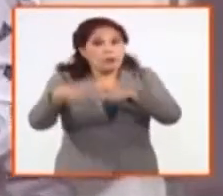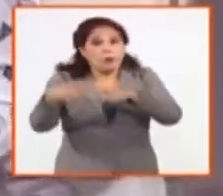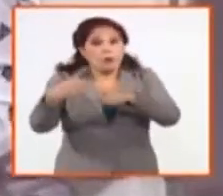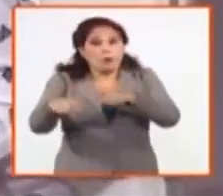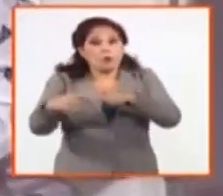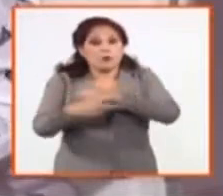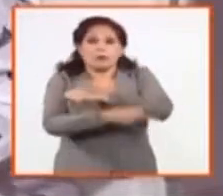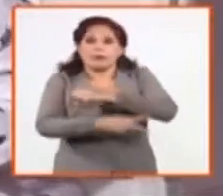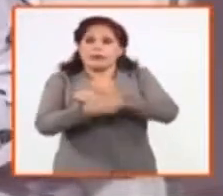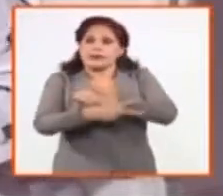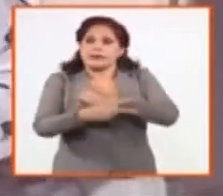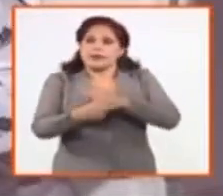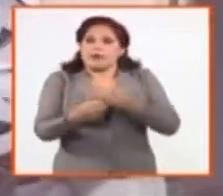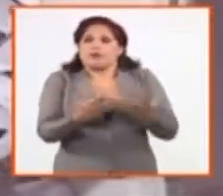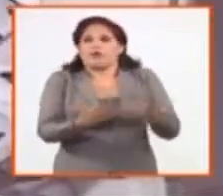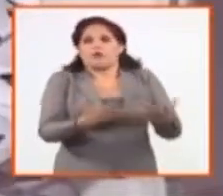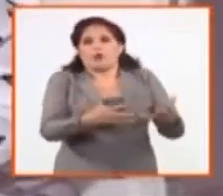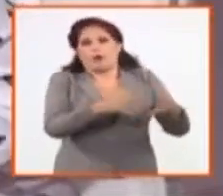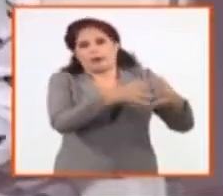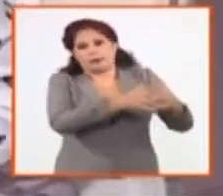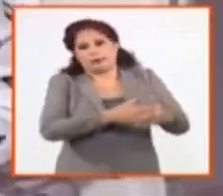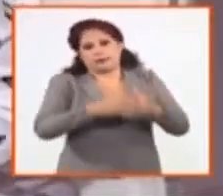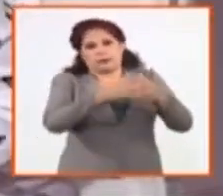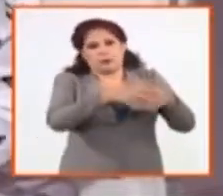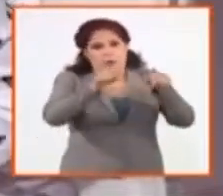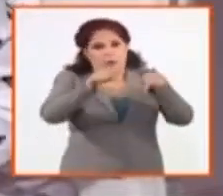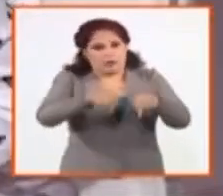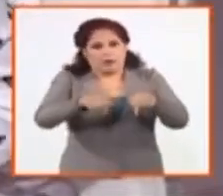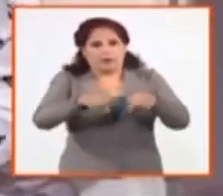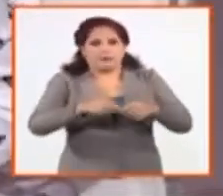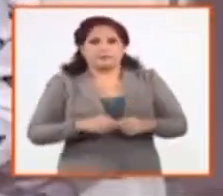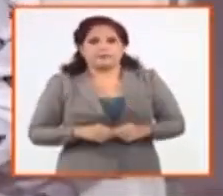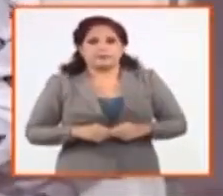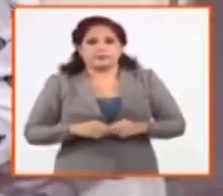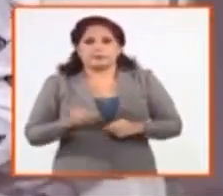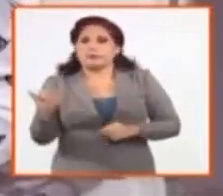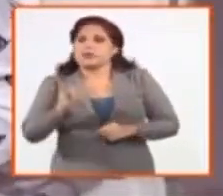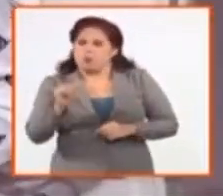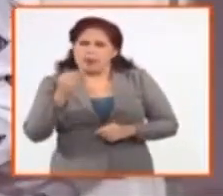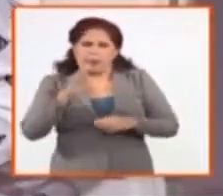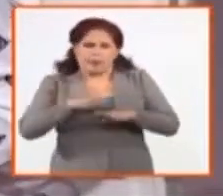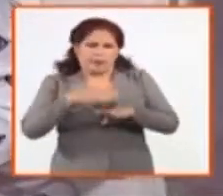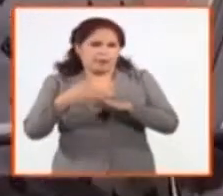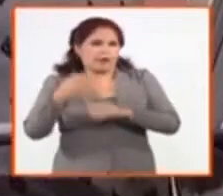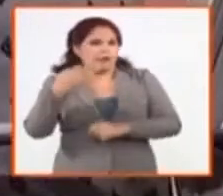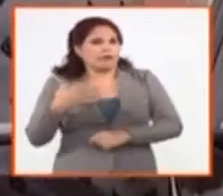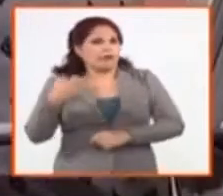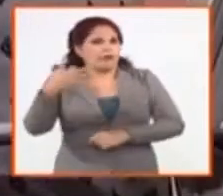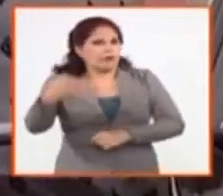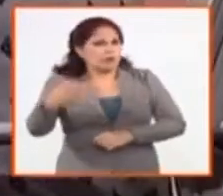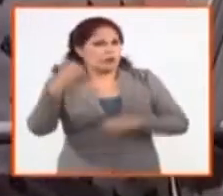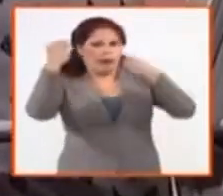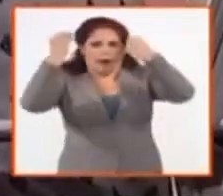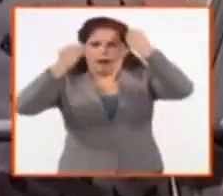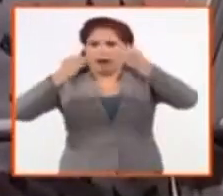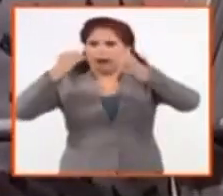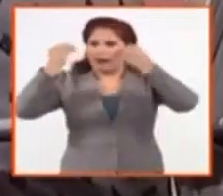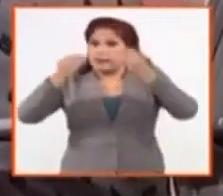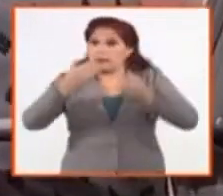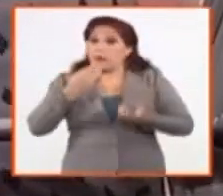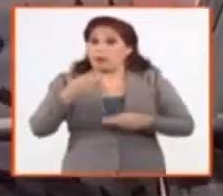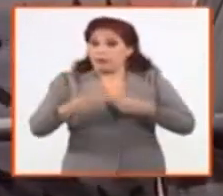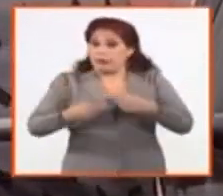en la debilidad presente en Estados Unidos. Bueno, igual, está por ver. Hay mucho todavía que ver en